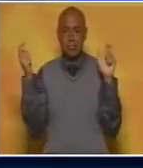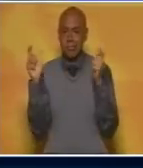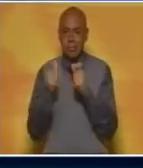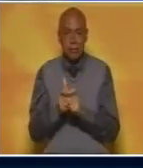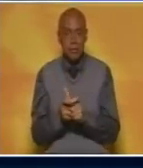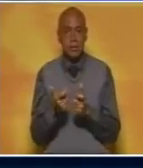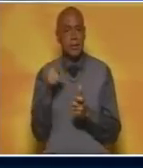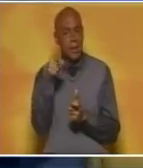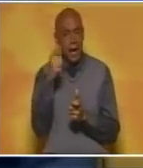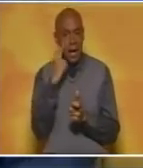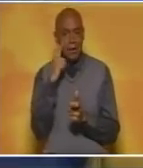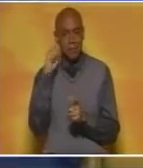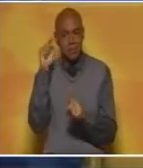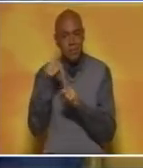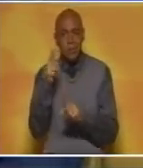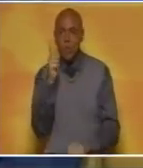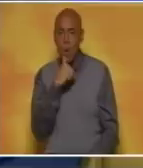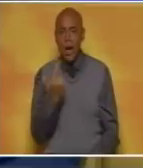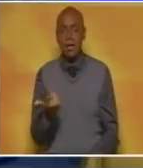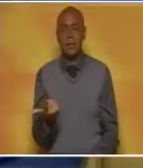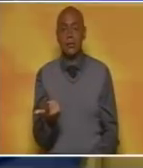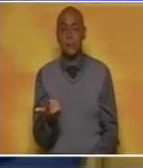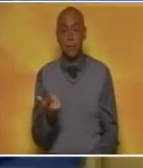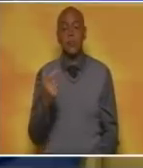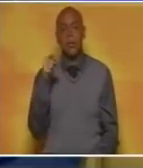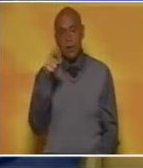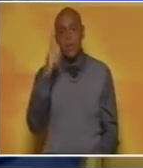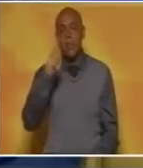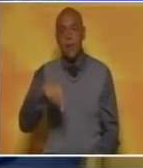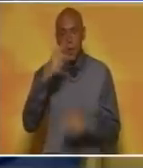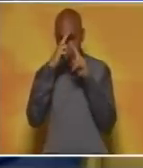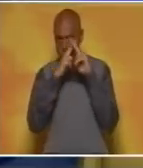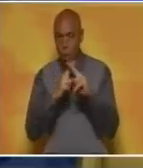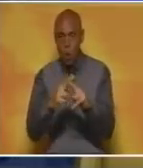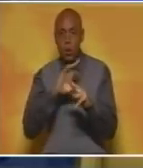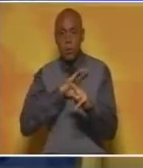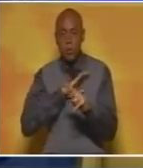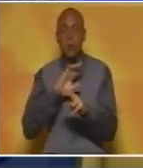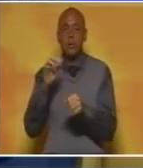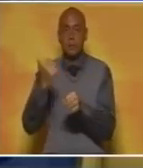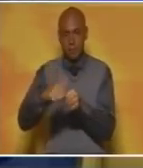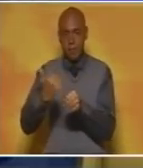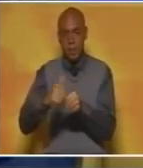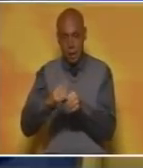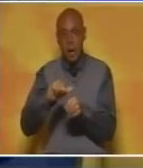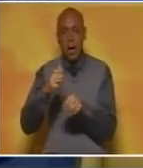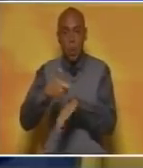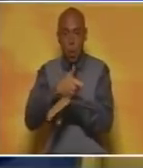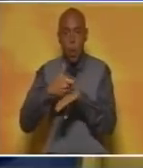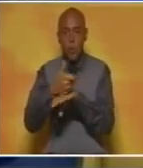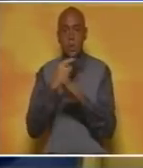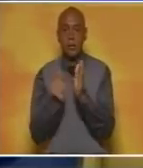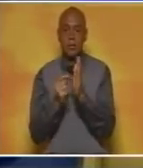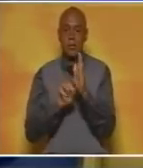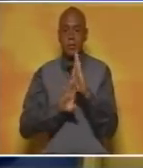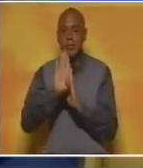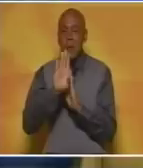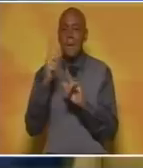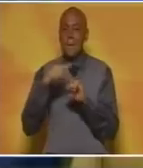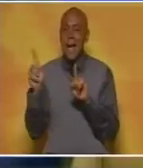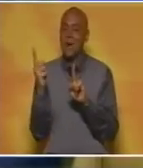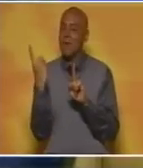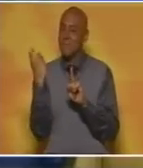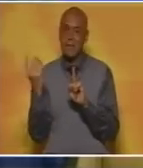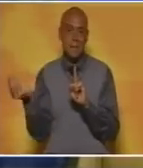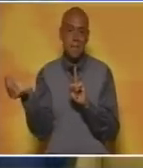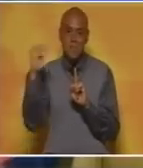esa no es la idea. Reconoció los alcances logrados con el gobierno regional, pero aseguró que los mismos no han sido suficientes